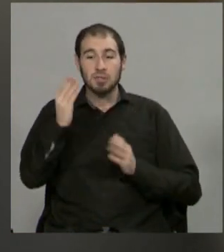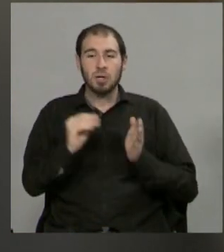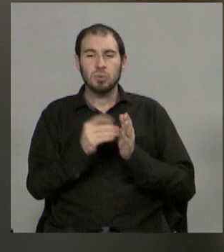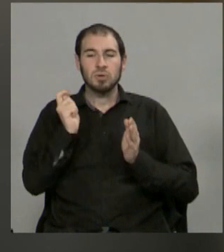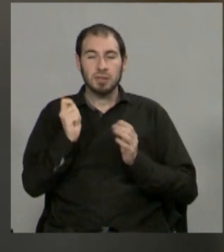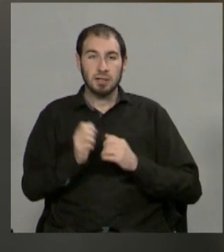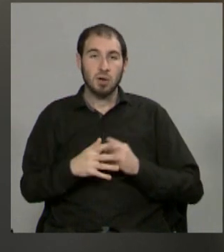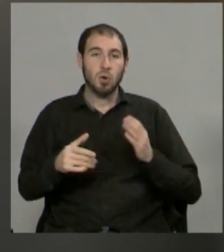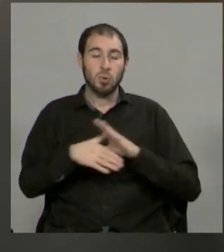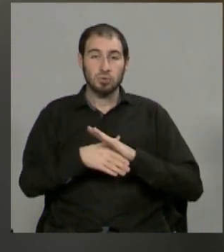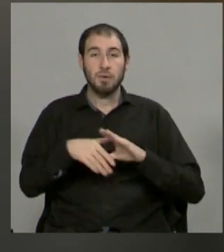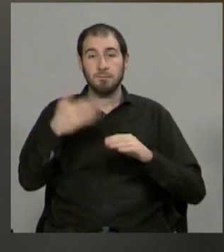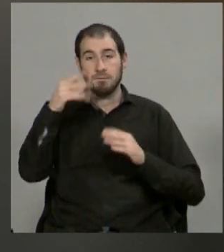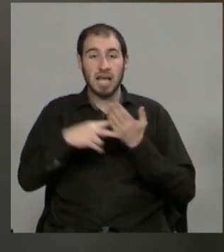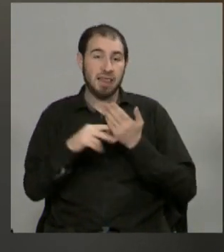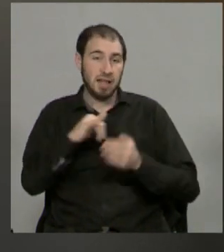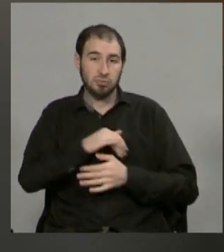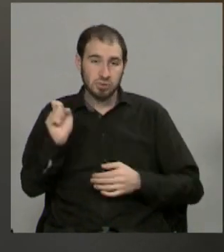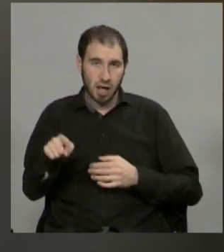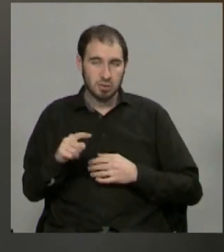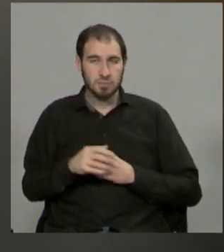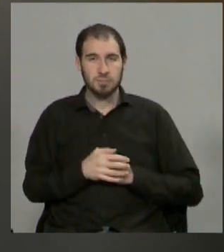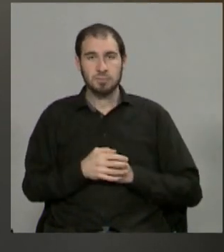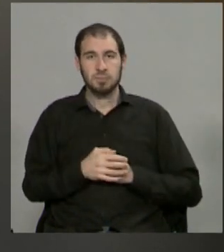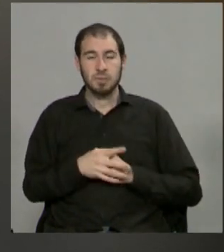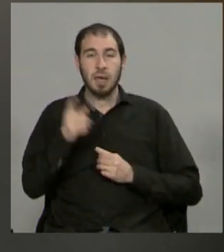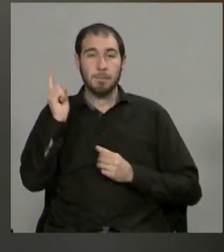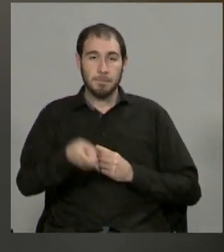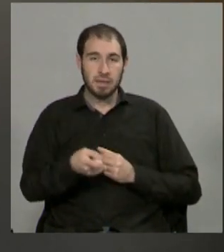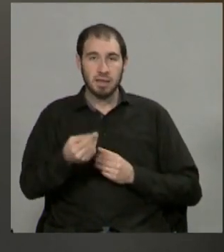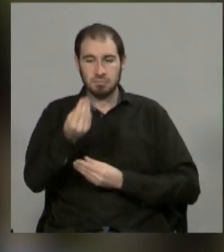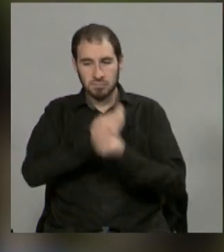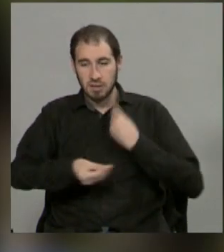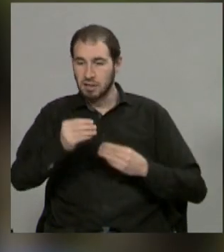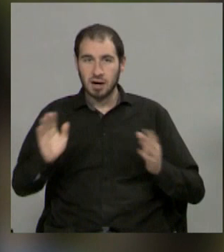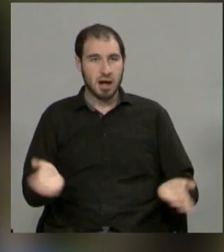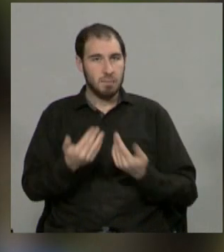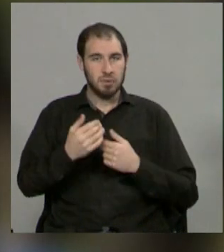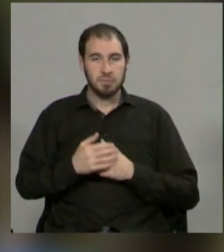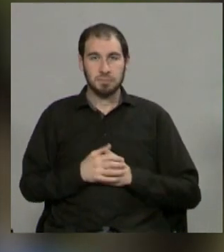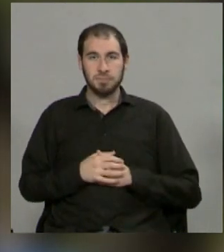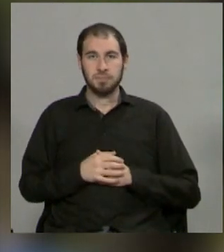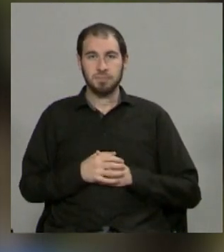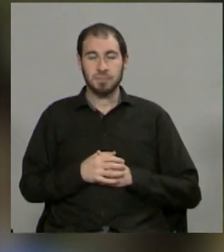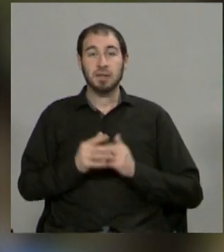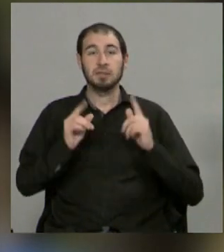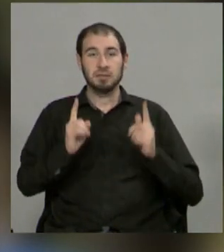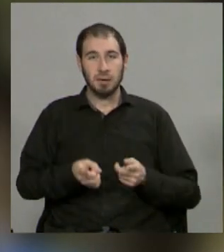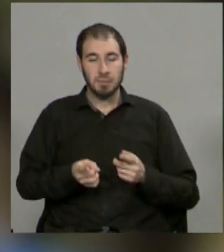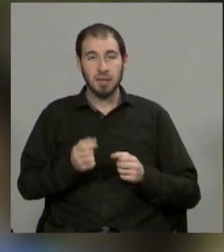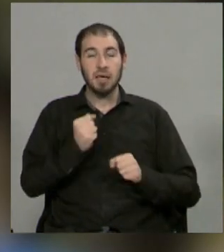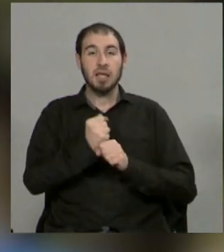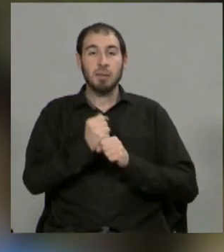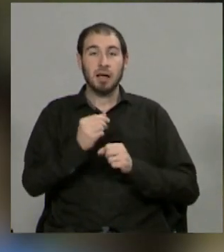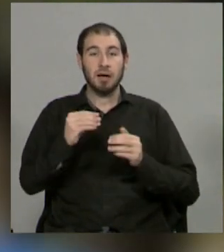era justamente el fiscal denunciado. Por lo tanto, se dispuso la subrogancia inmediata del mismo, así también le tocaba trabajar